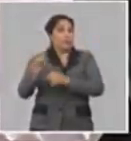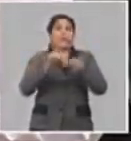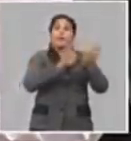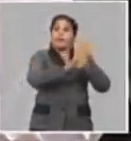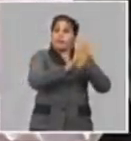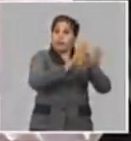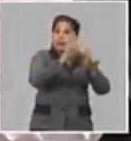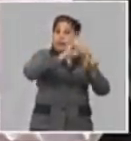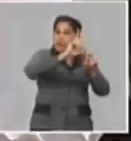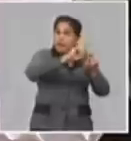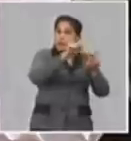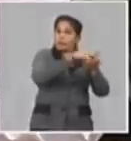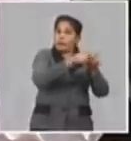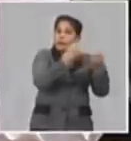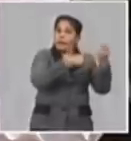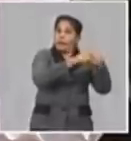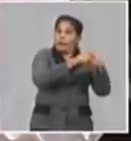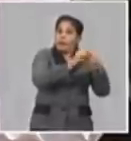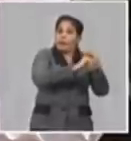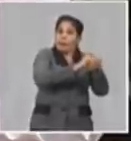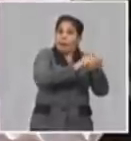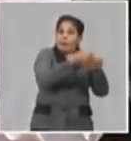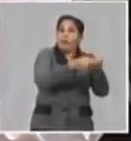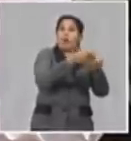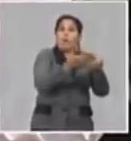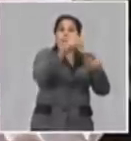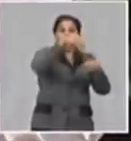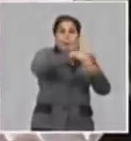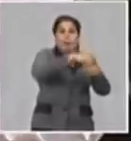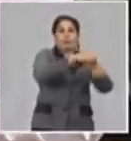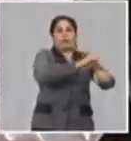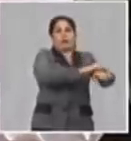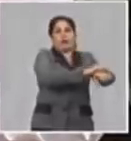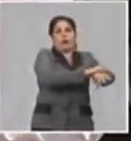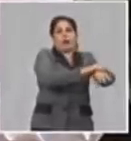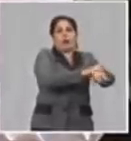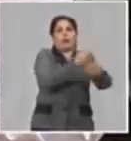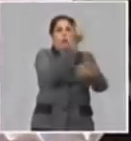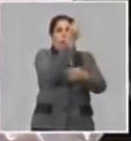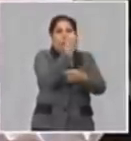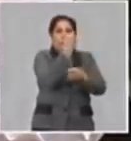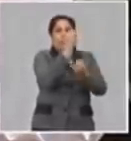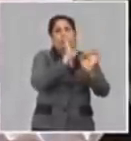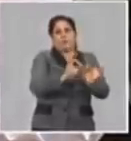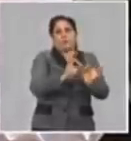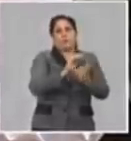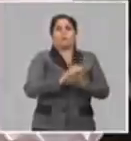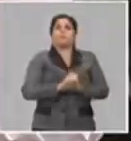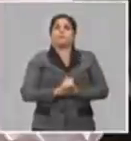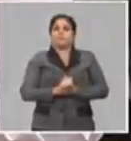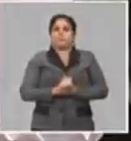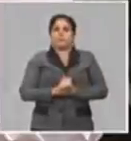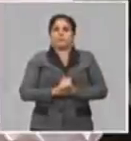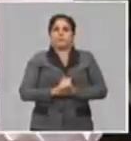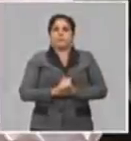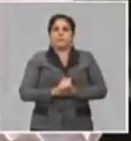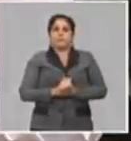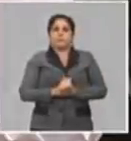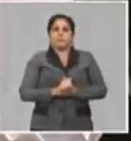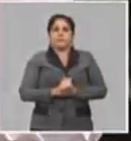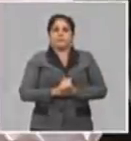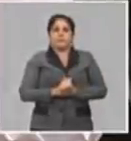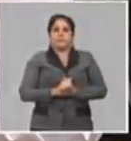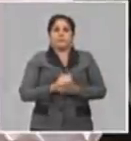síntesis, los principios son muy similares a los de las ventas de la electrónica y los electrodomésticos.